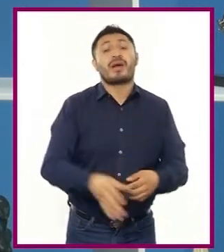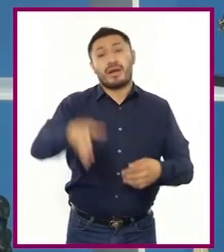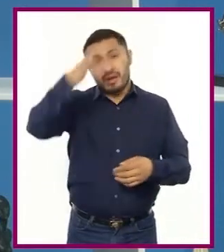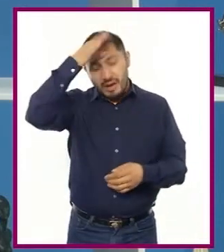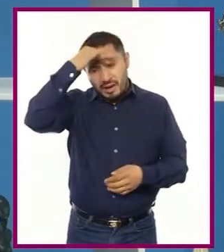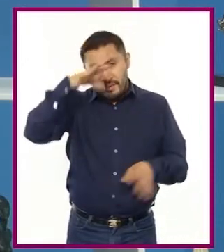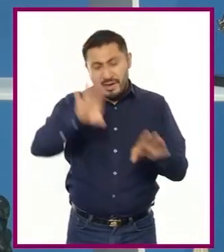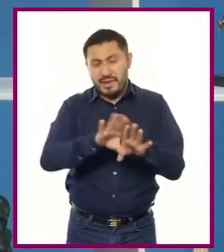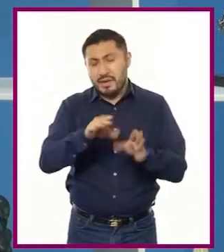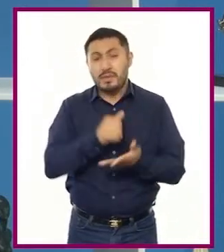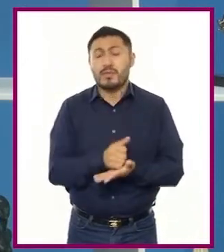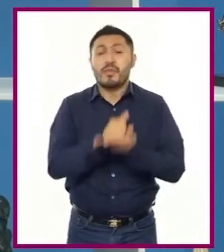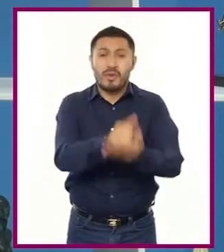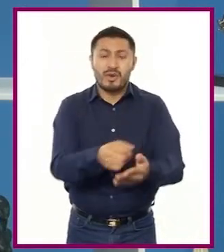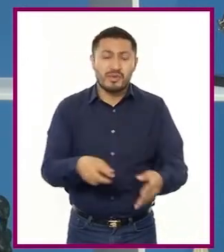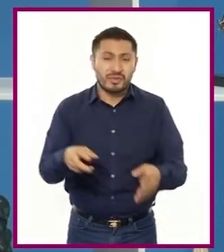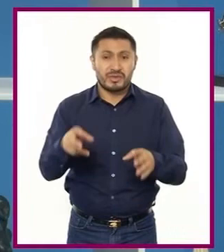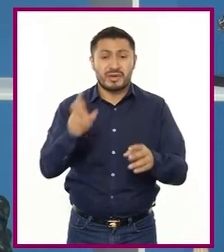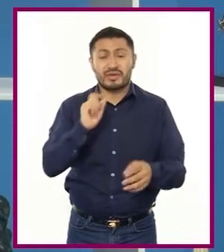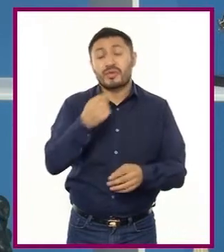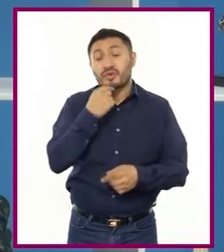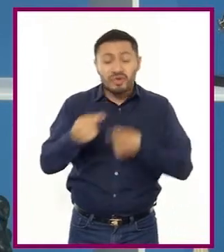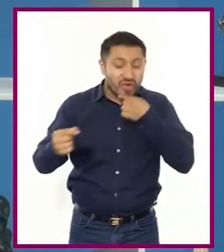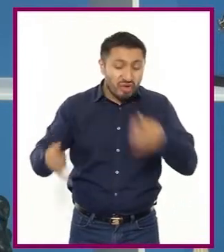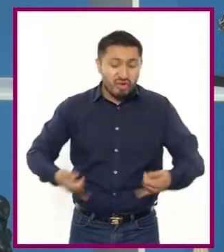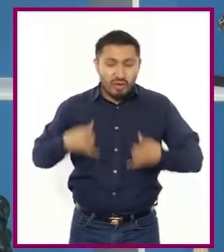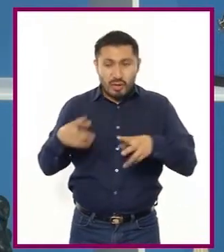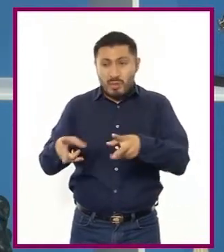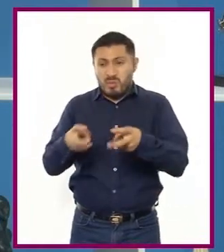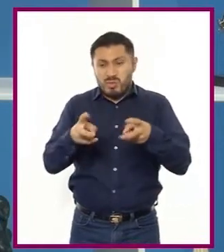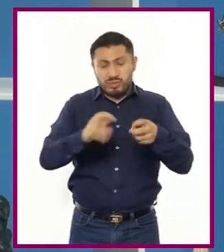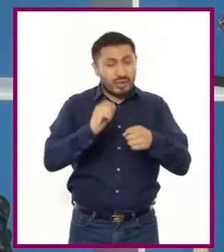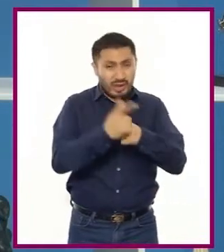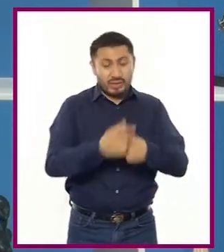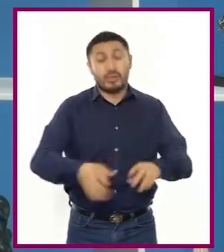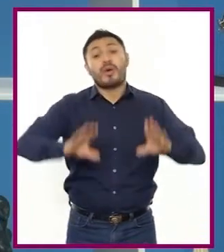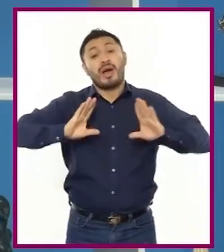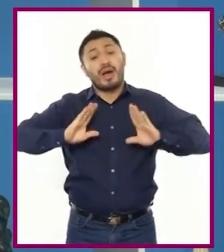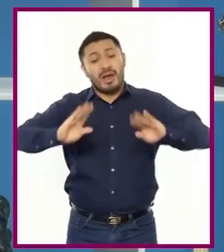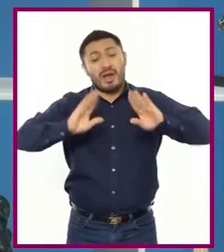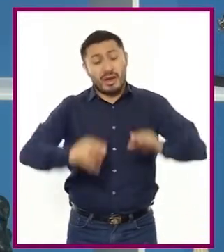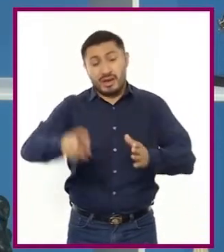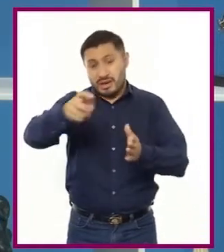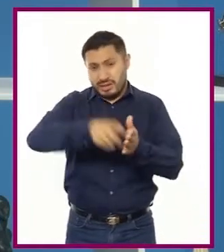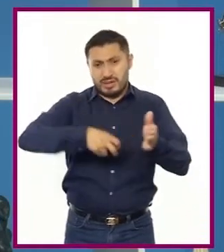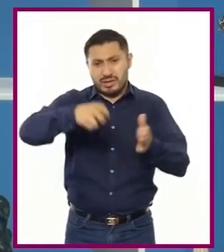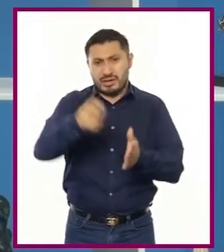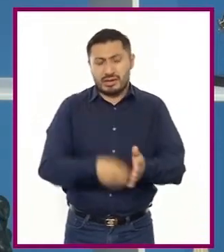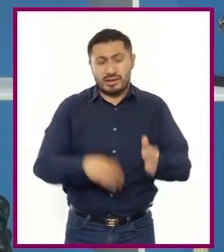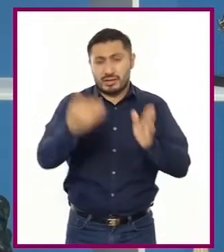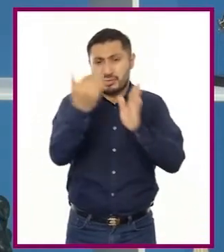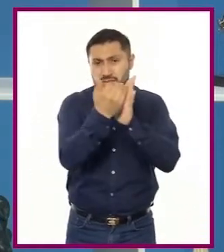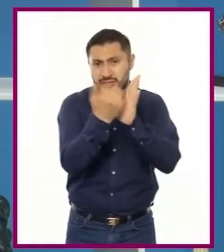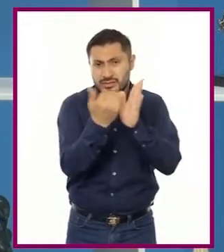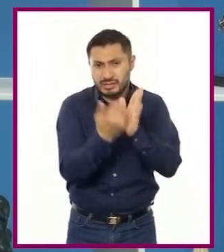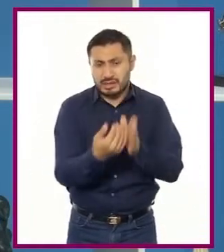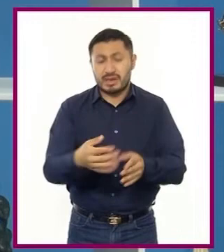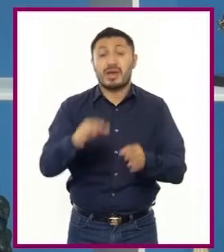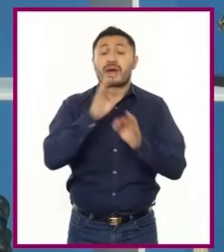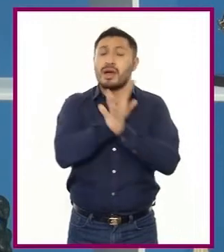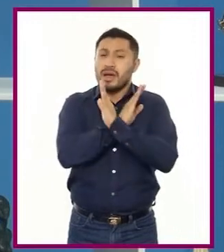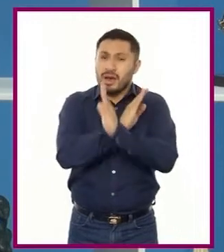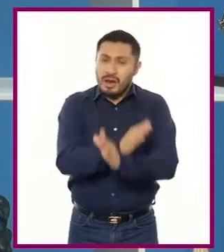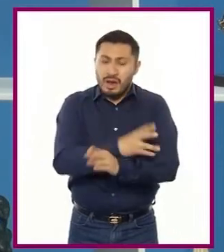los delitos cometidos por niñas, niños y adolescentes, especificando medidas de prevención general y